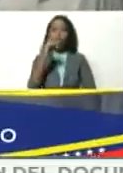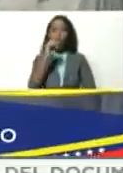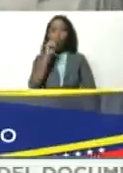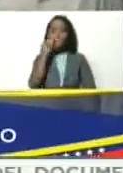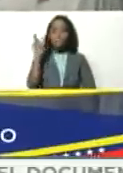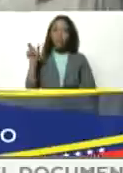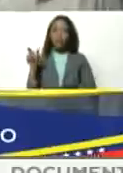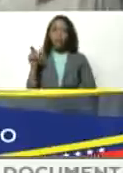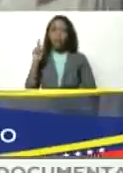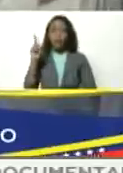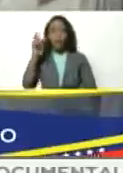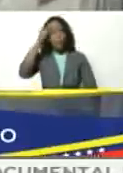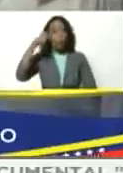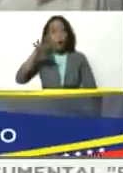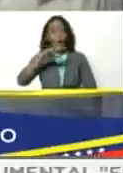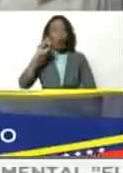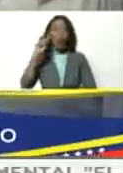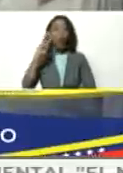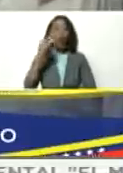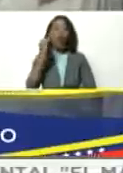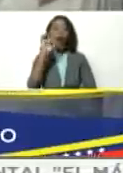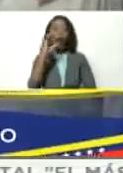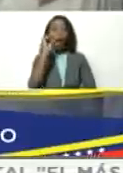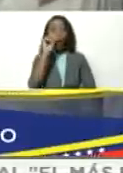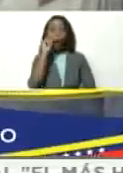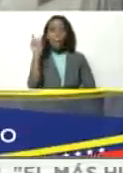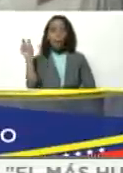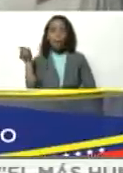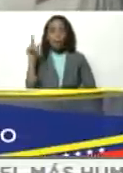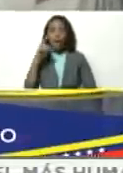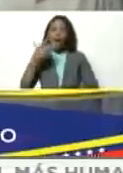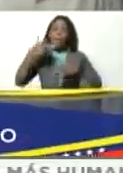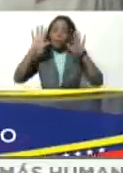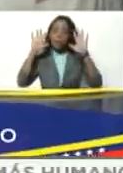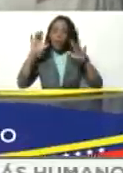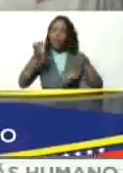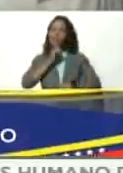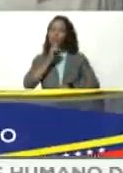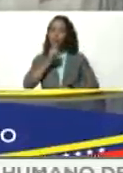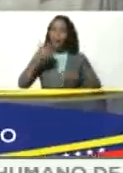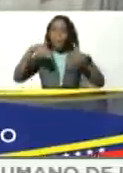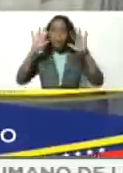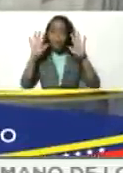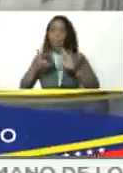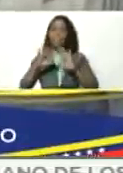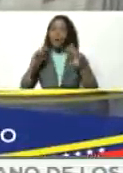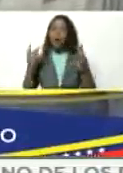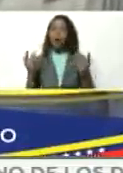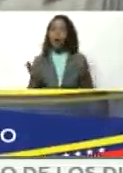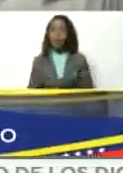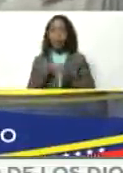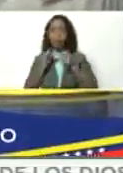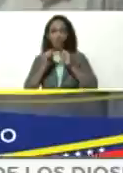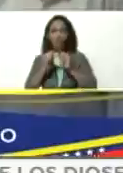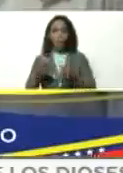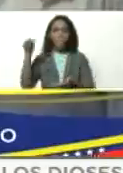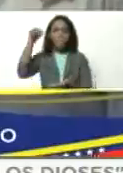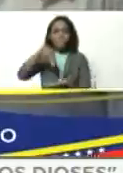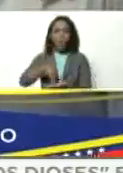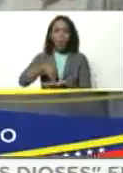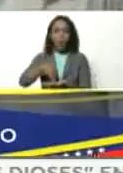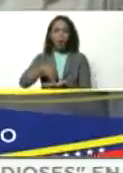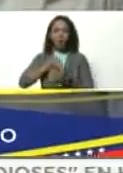pueblo guarao, presidente Nicolás, que a pesar de las adversidades, a pesar de la pandemia, se mantiene de pie